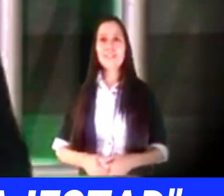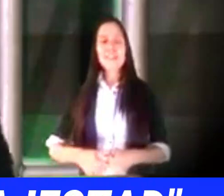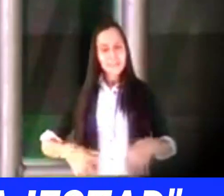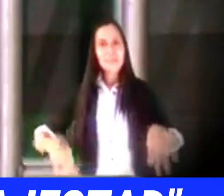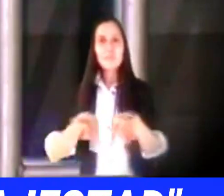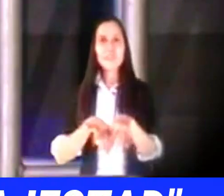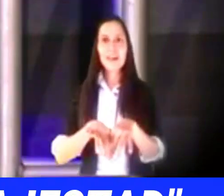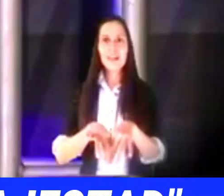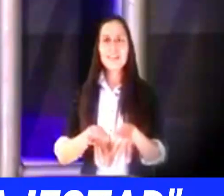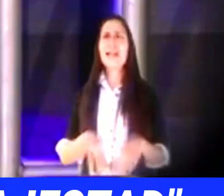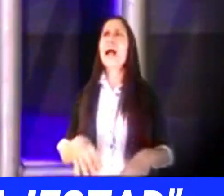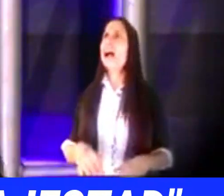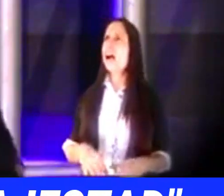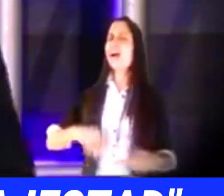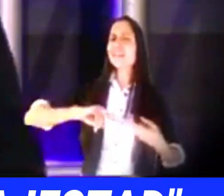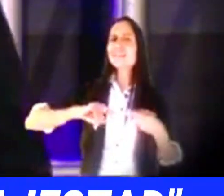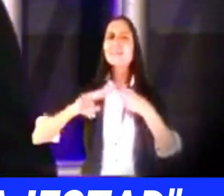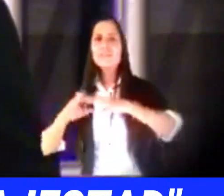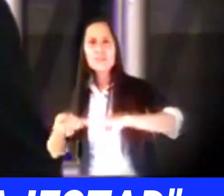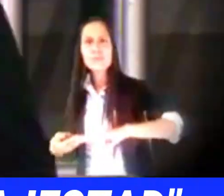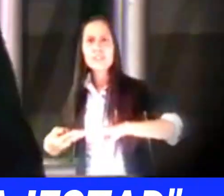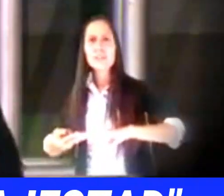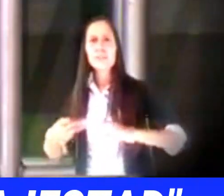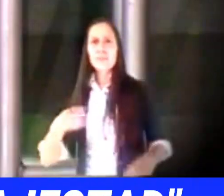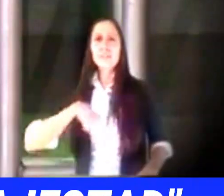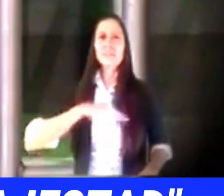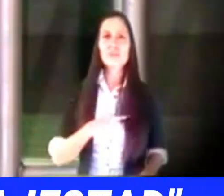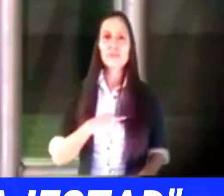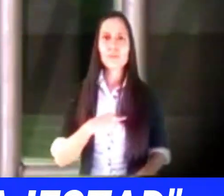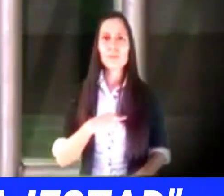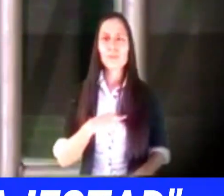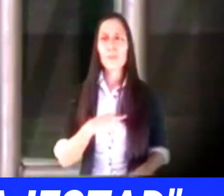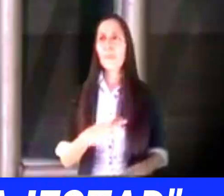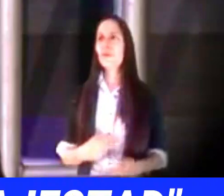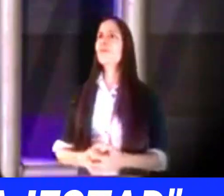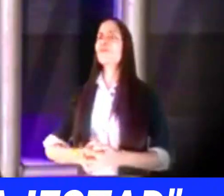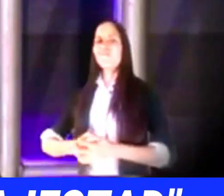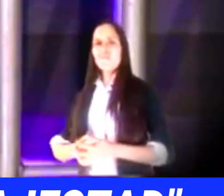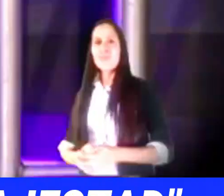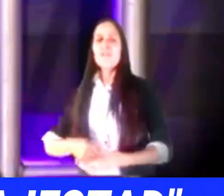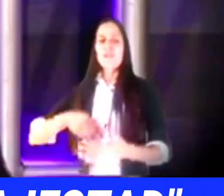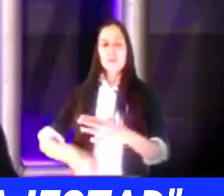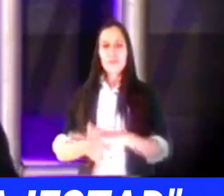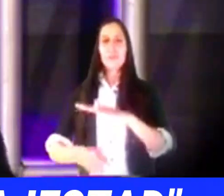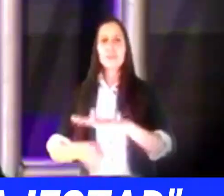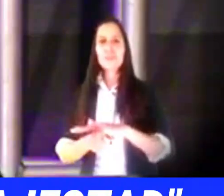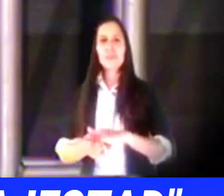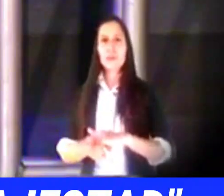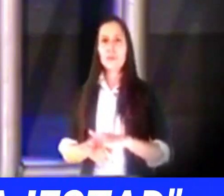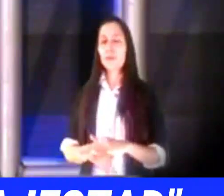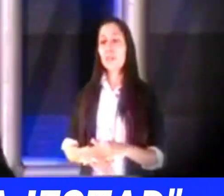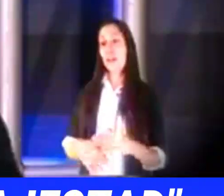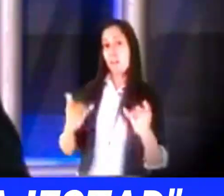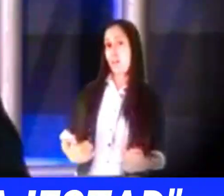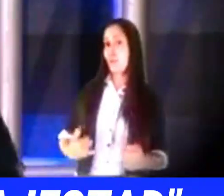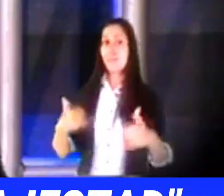en esta tarde, sin terminar la carrera, estamos coronados por Dios. Tenemos corona.